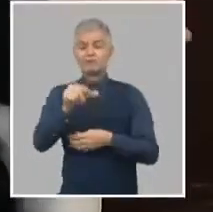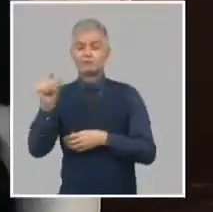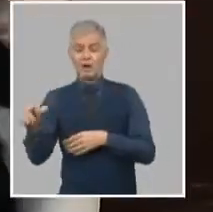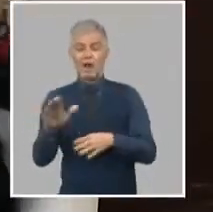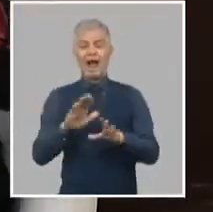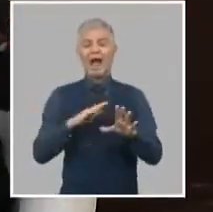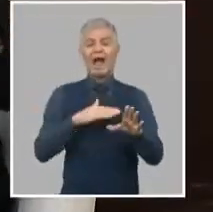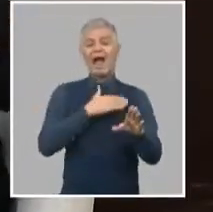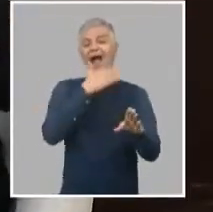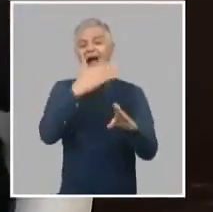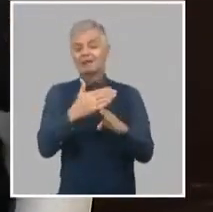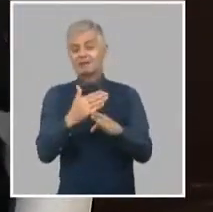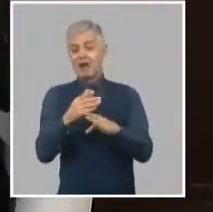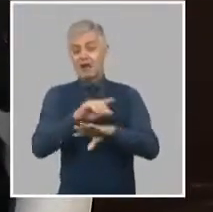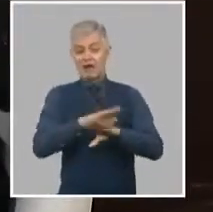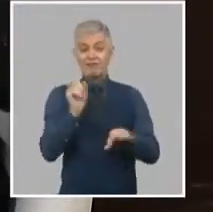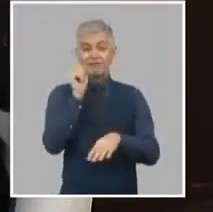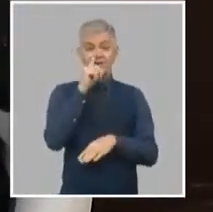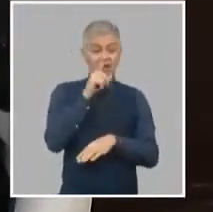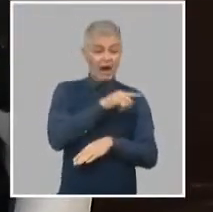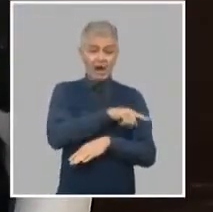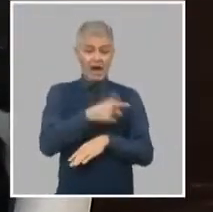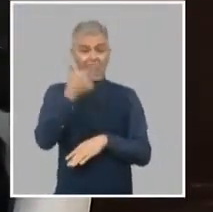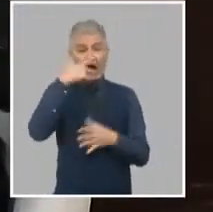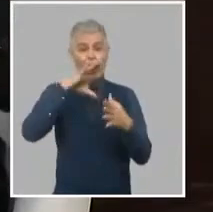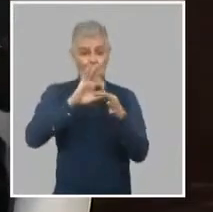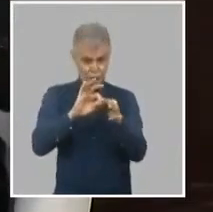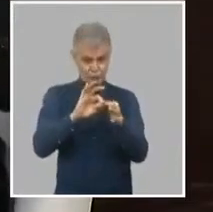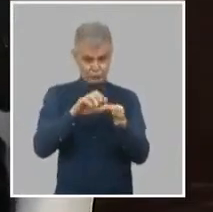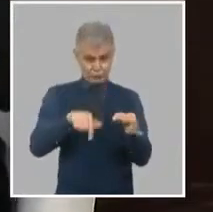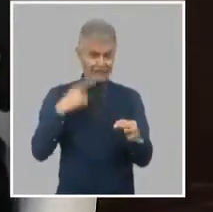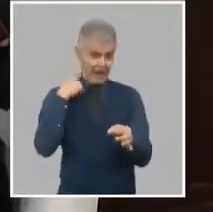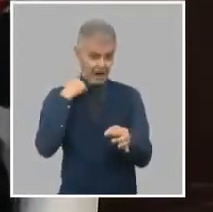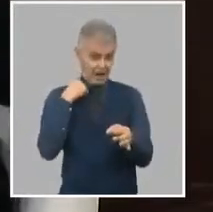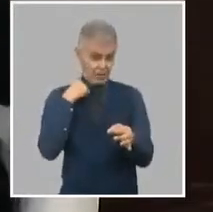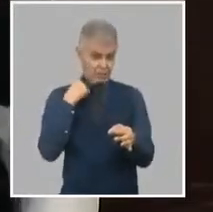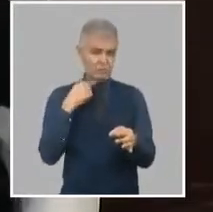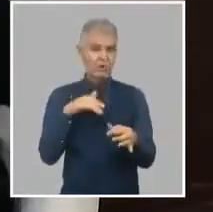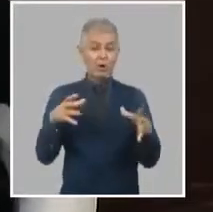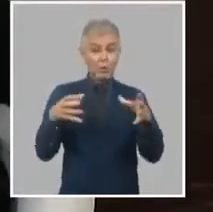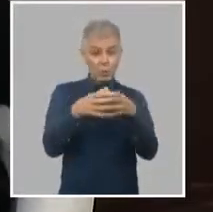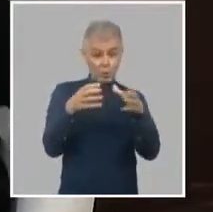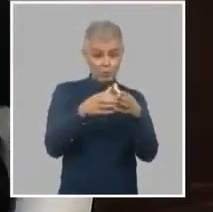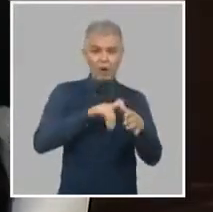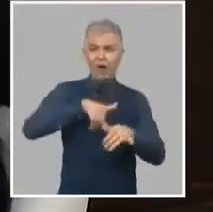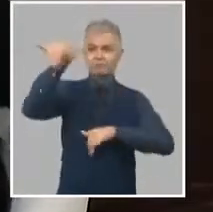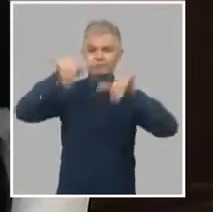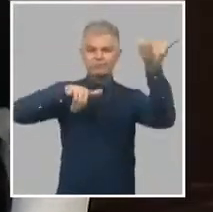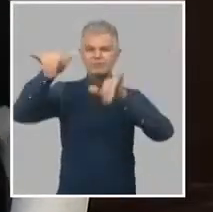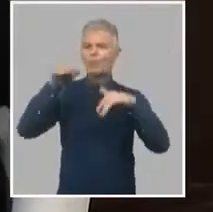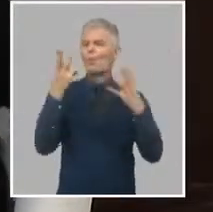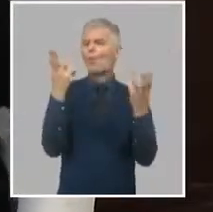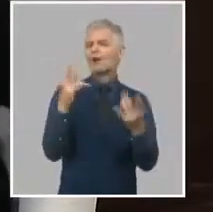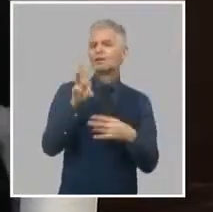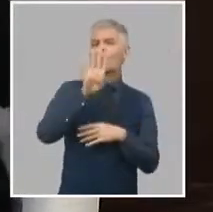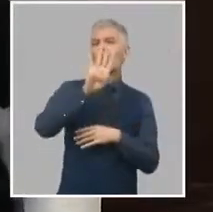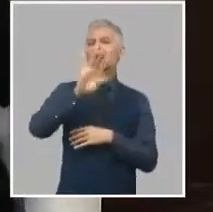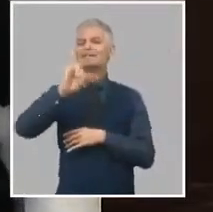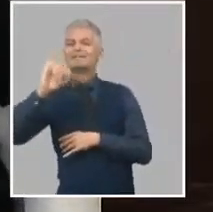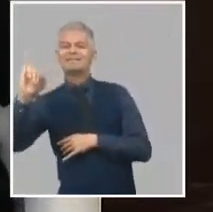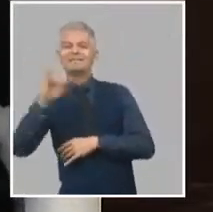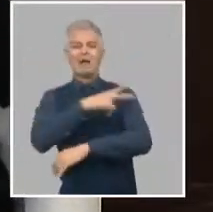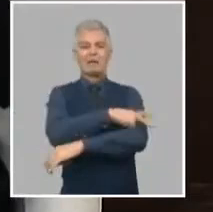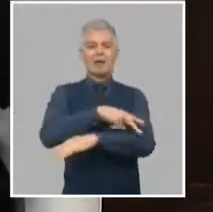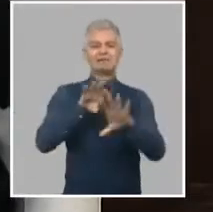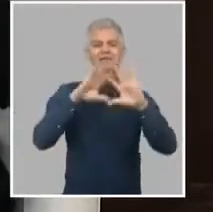cierre de agosto de este año el contingente ha asistido a 46 naciones del mundo y a 5